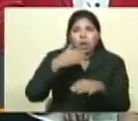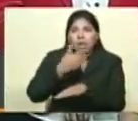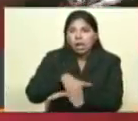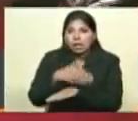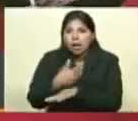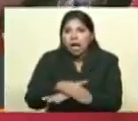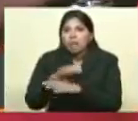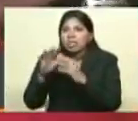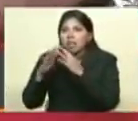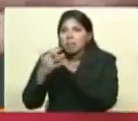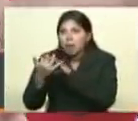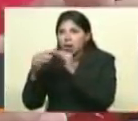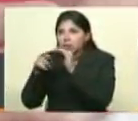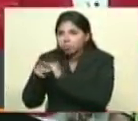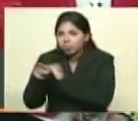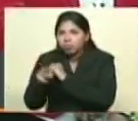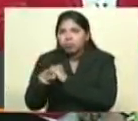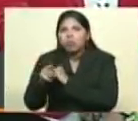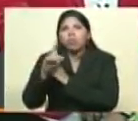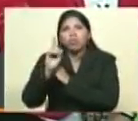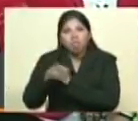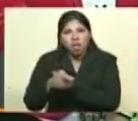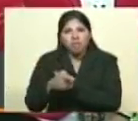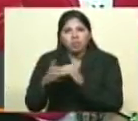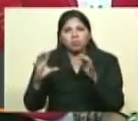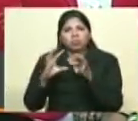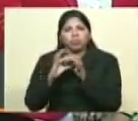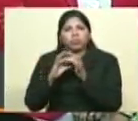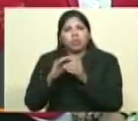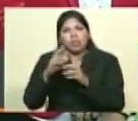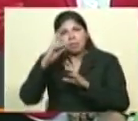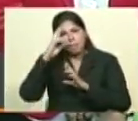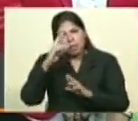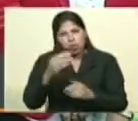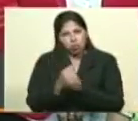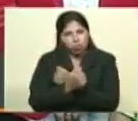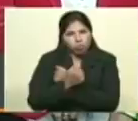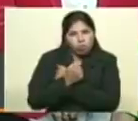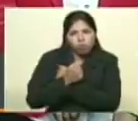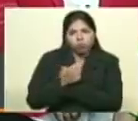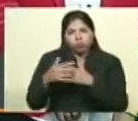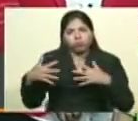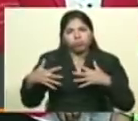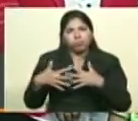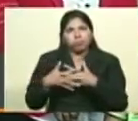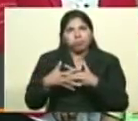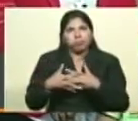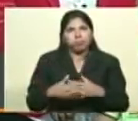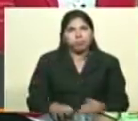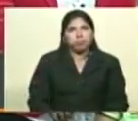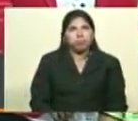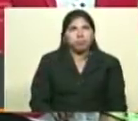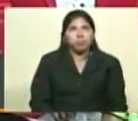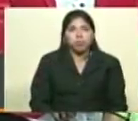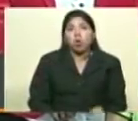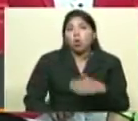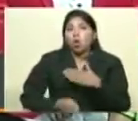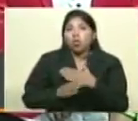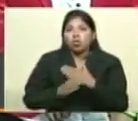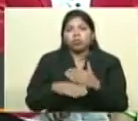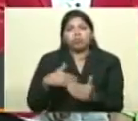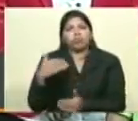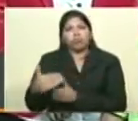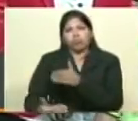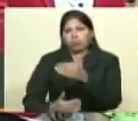unión amorosa entre el pueblo y sus militares, entre el pueblo y la Fuerza Armada Nacional Bolivariana. Seguir